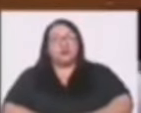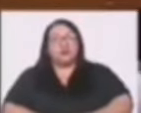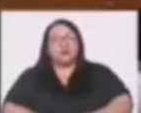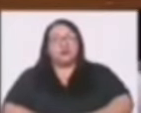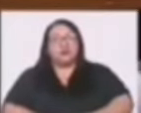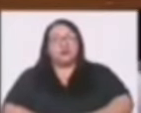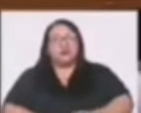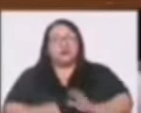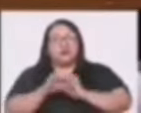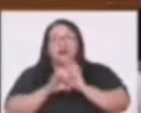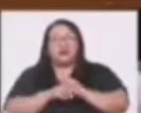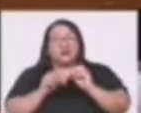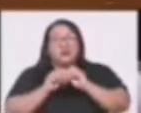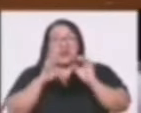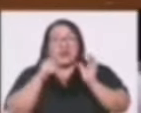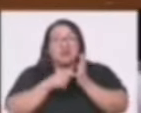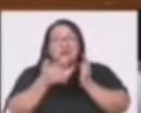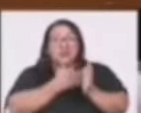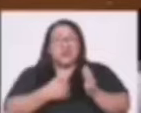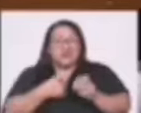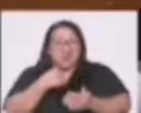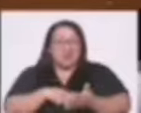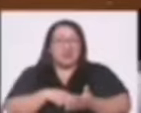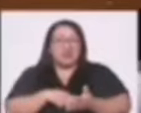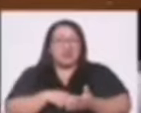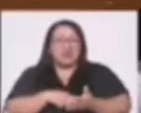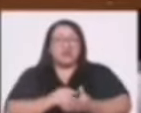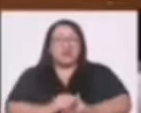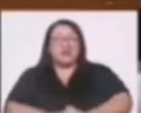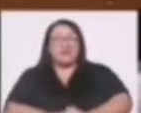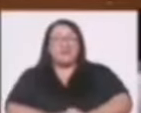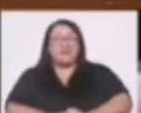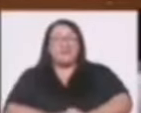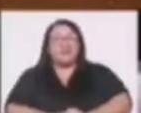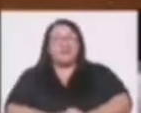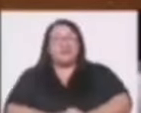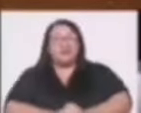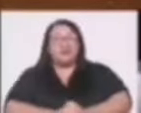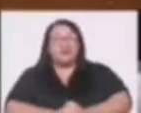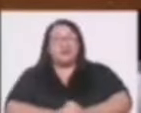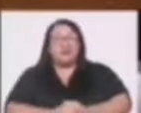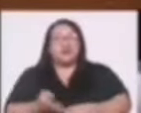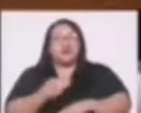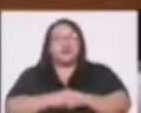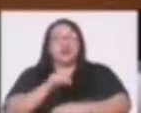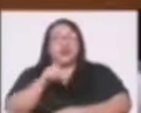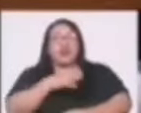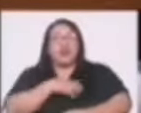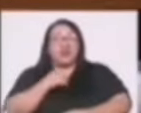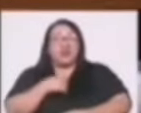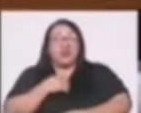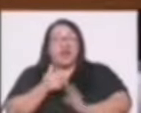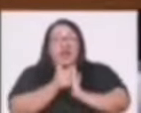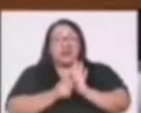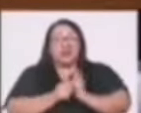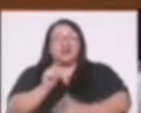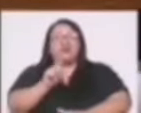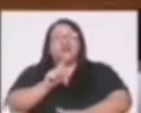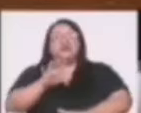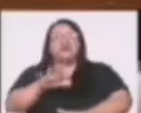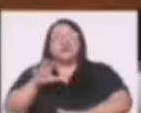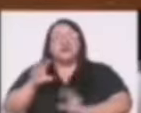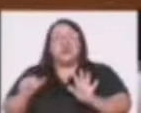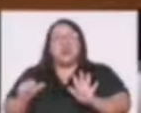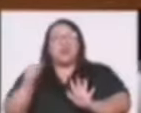La Constitución es clara, presidente, con relación a la edad. El artículo 156